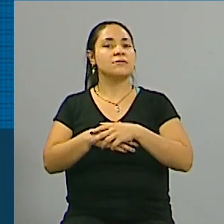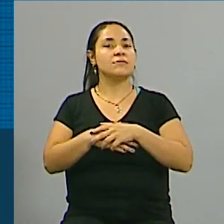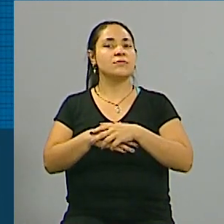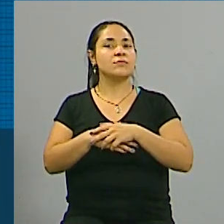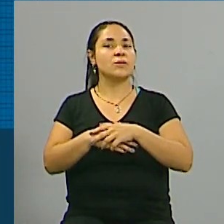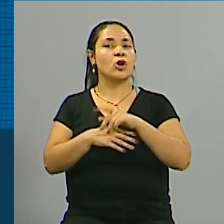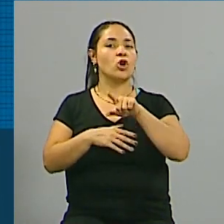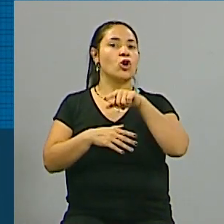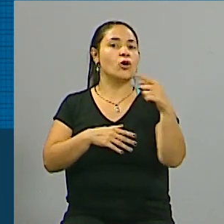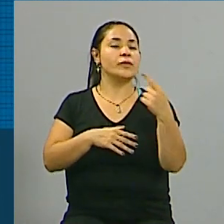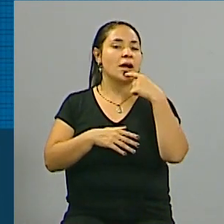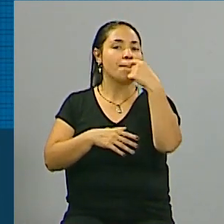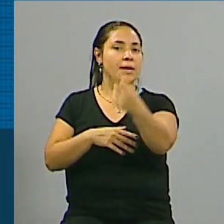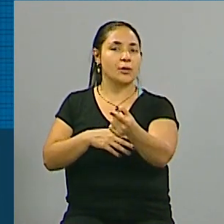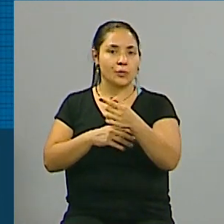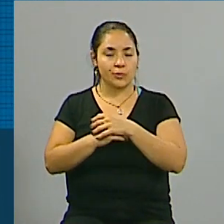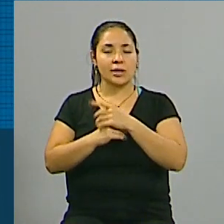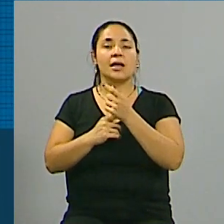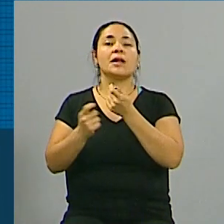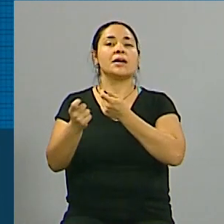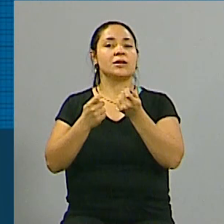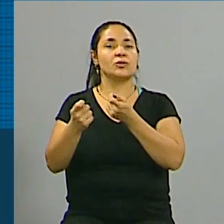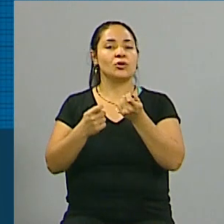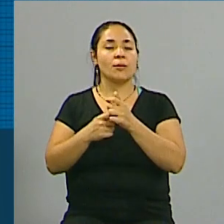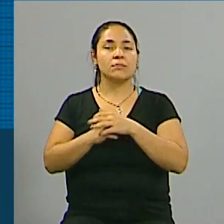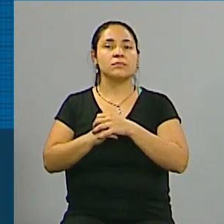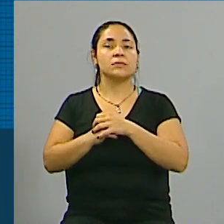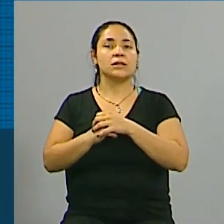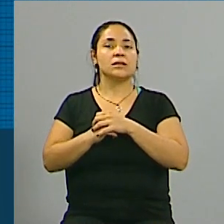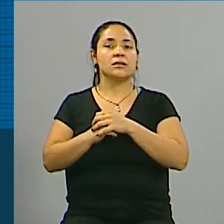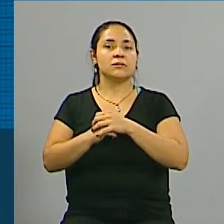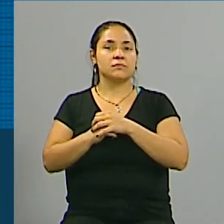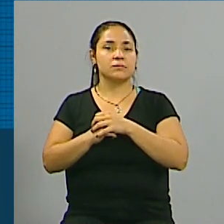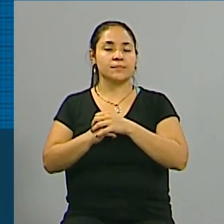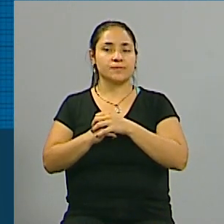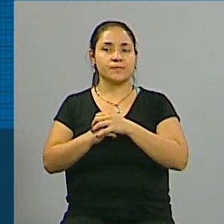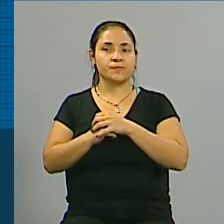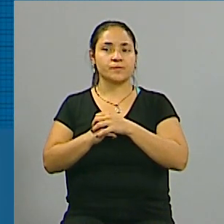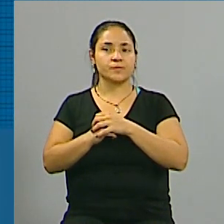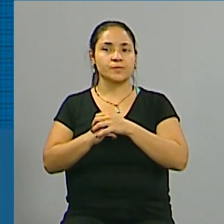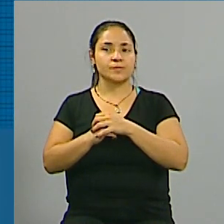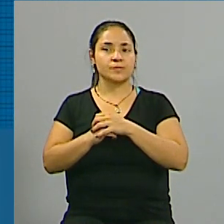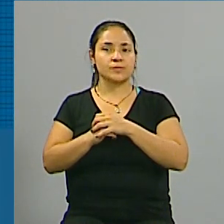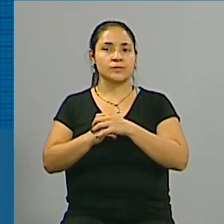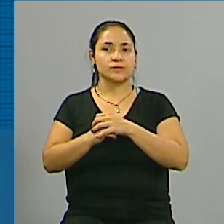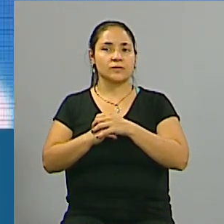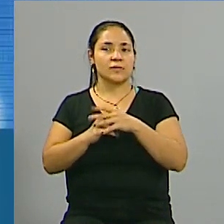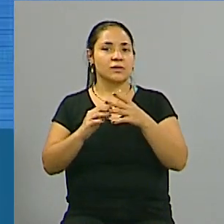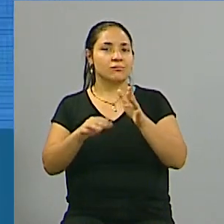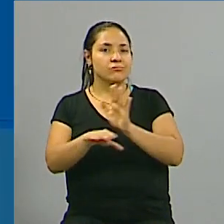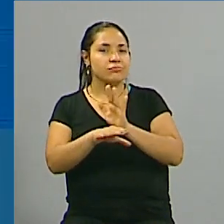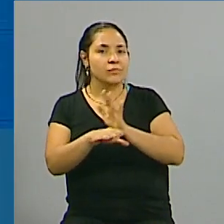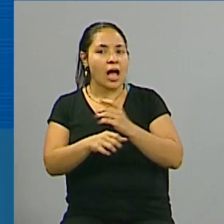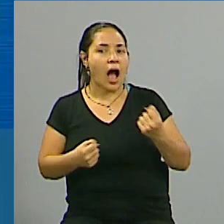otra de las preguntas que hacían ustedes, y tenía que ver con el nivel de acuerdo con una frase, ¿no? Si hace falta